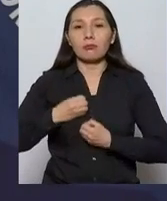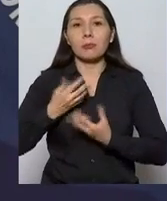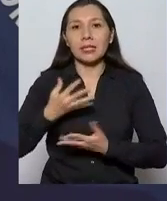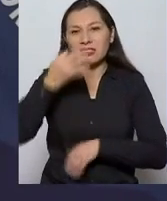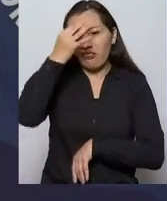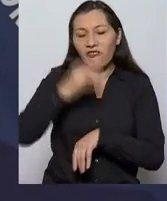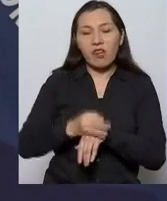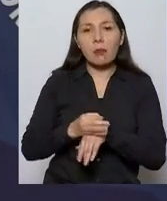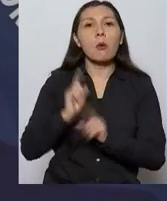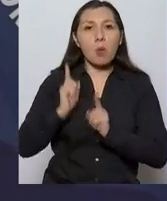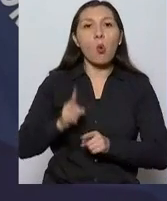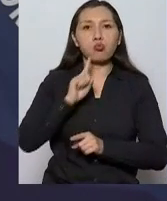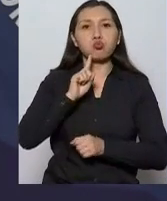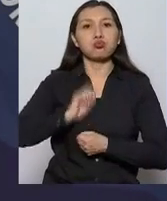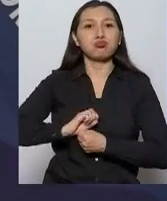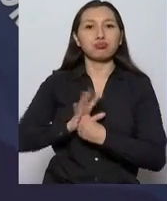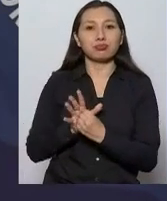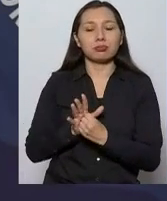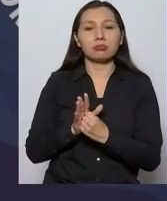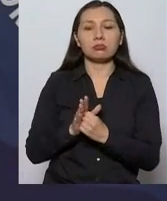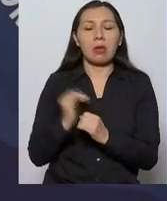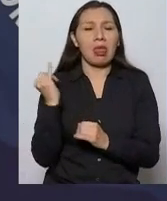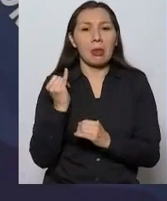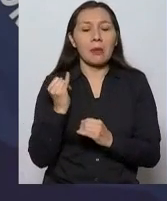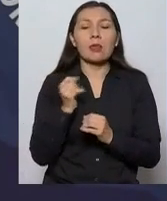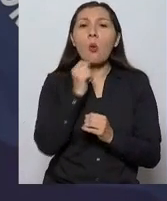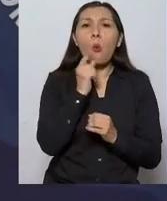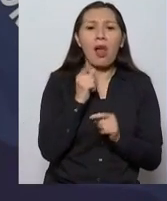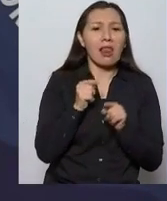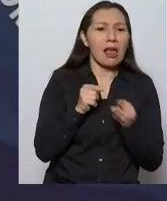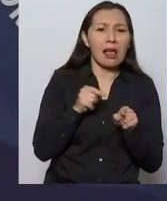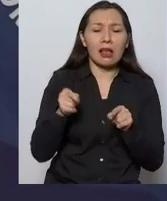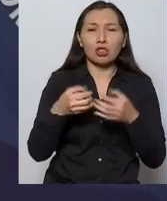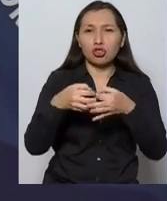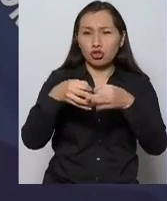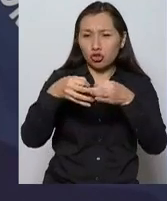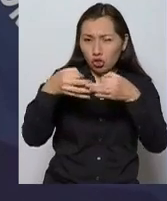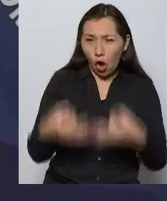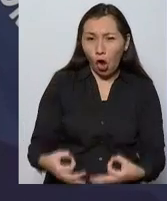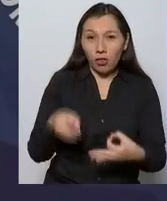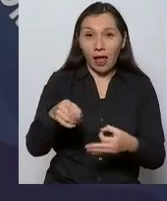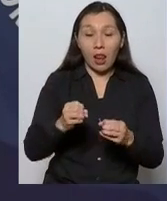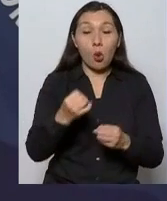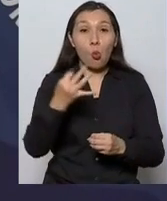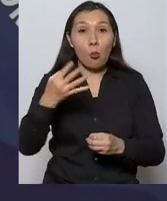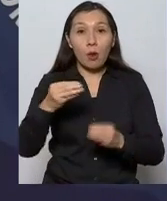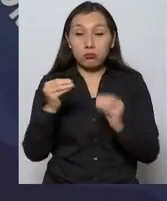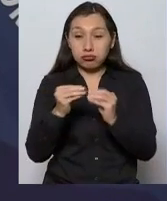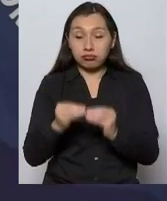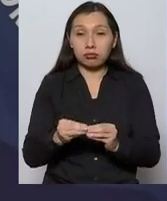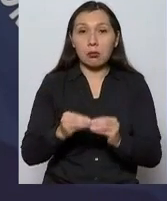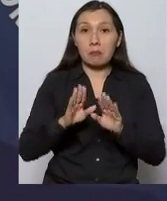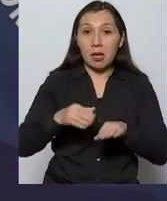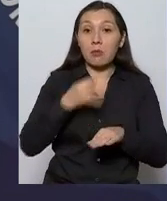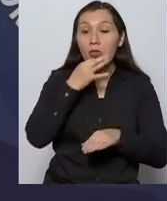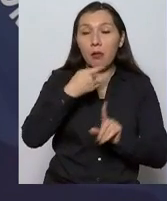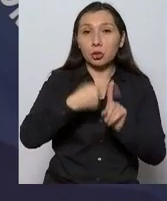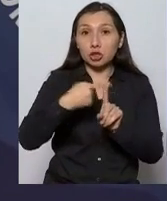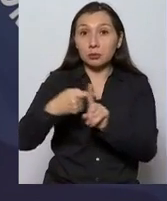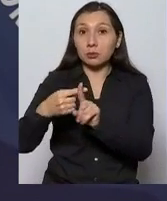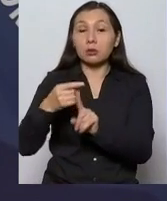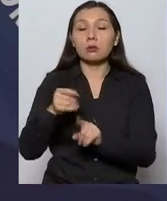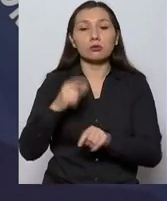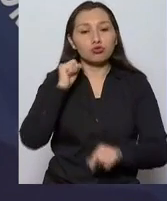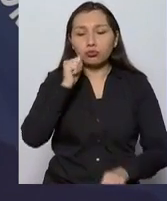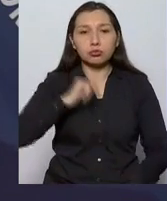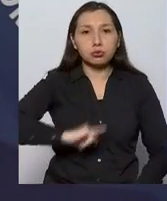síntomas. Independiente de reportar la cifra total de exámenes positivos, como lo hemos hecho